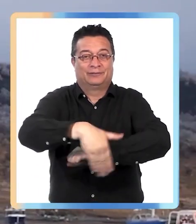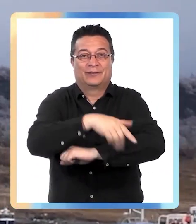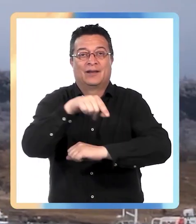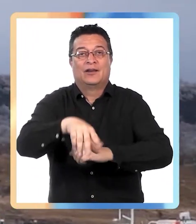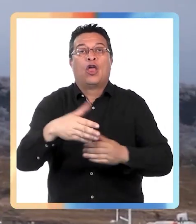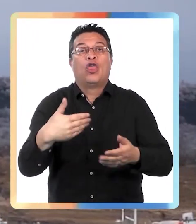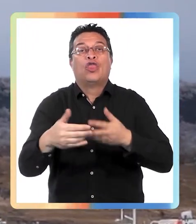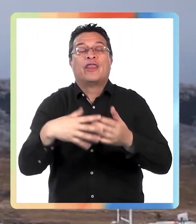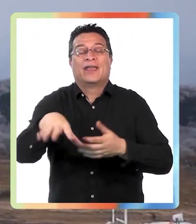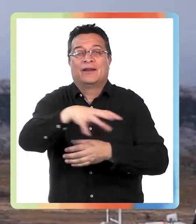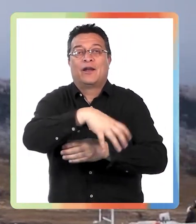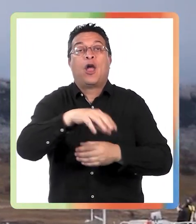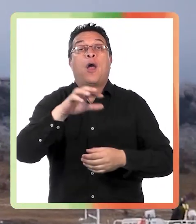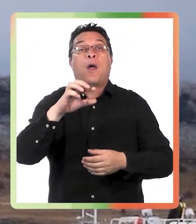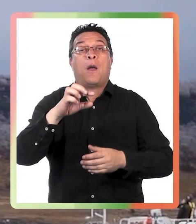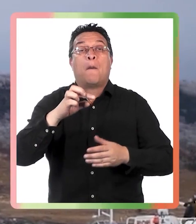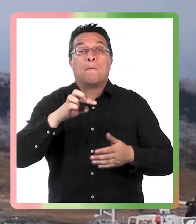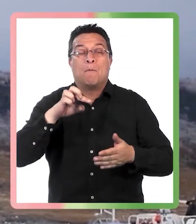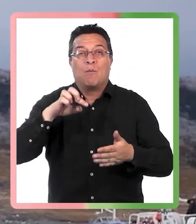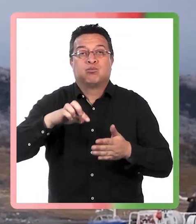Puerto Natales.